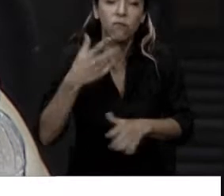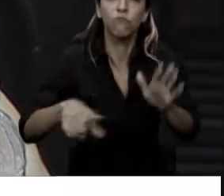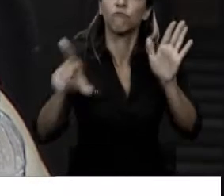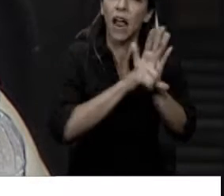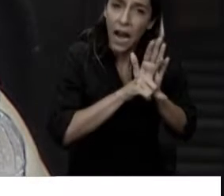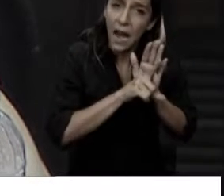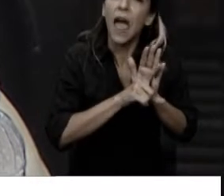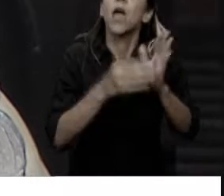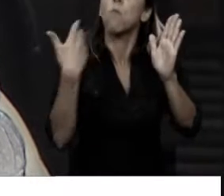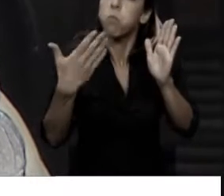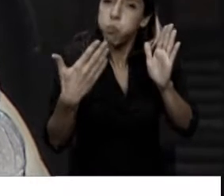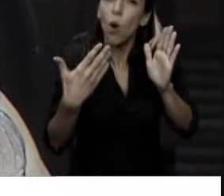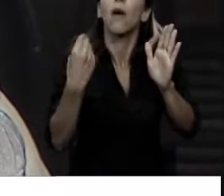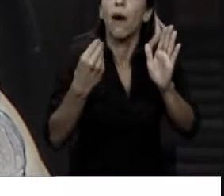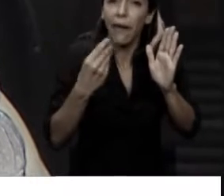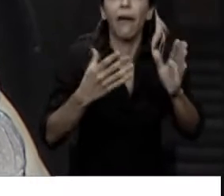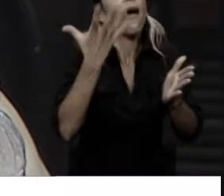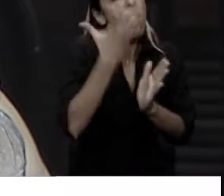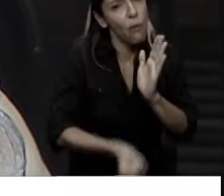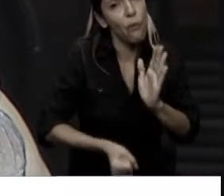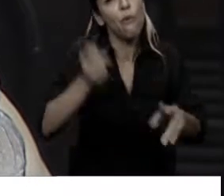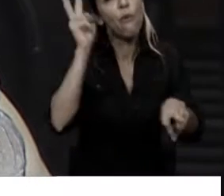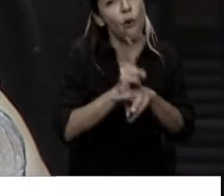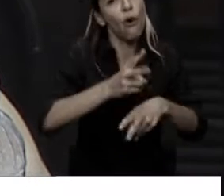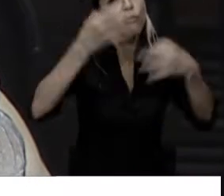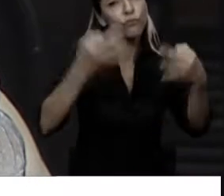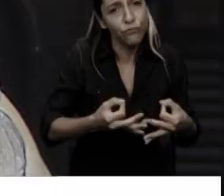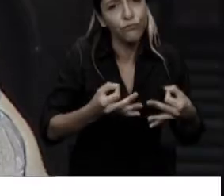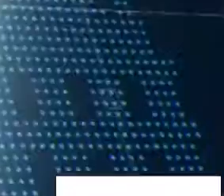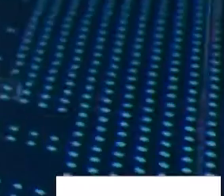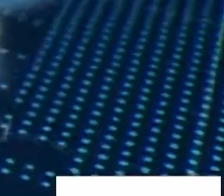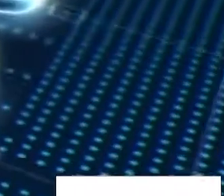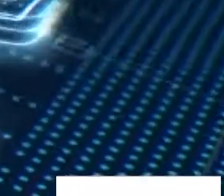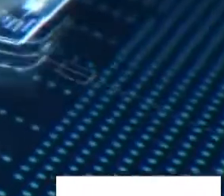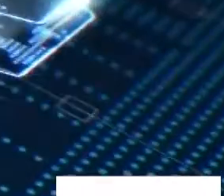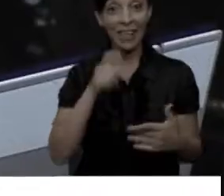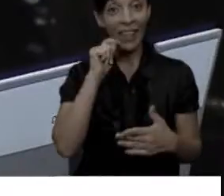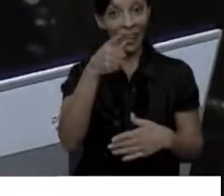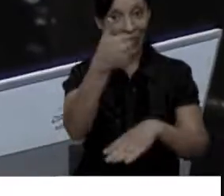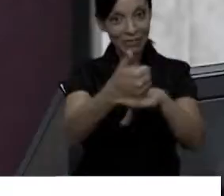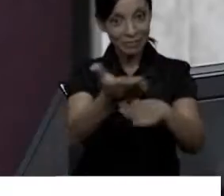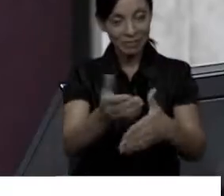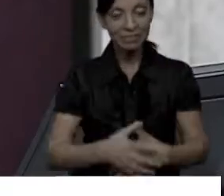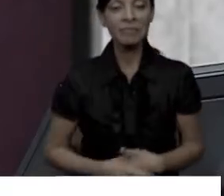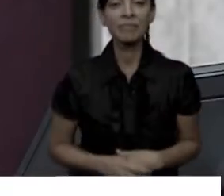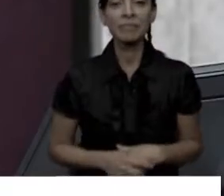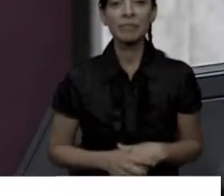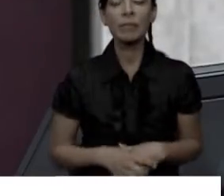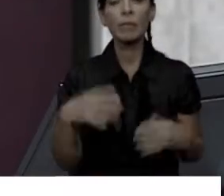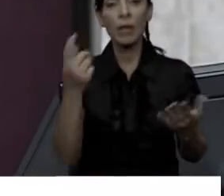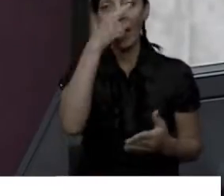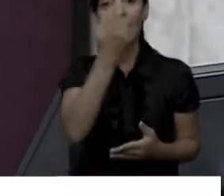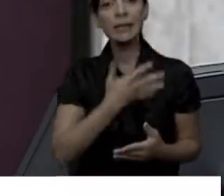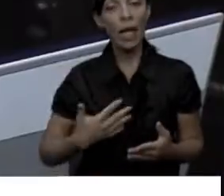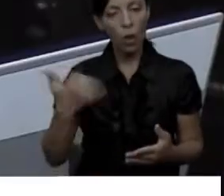seguro, no al aborto clandestino. Queremos que sea ley. El Estado tiene una deuda